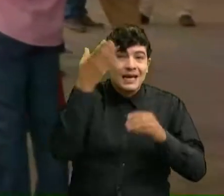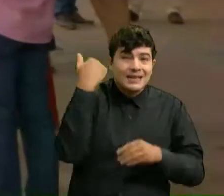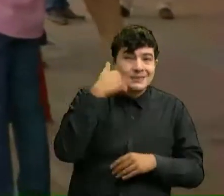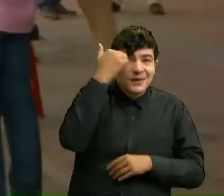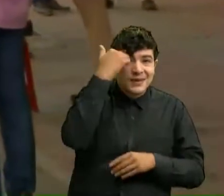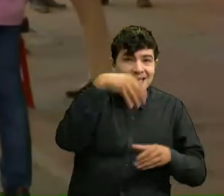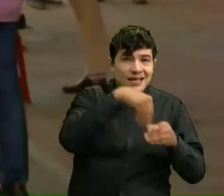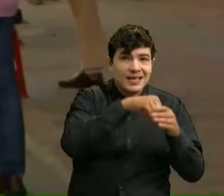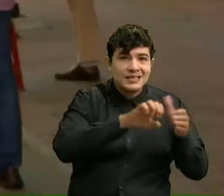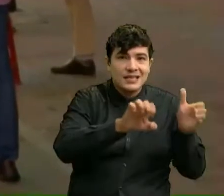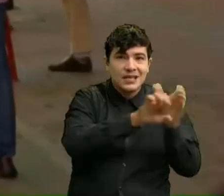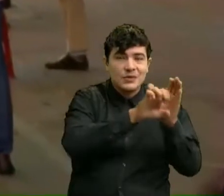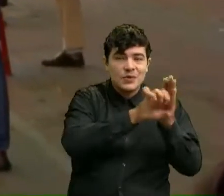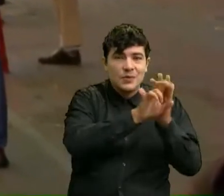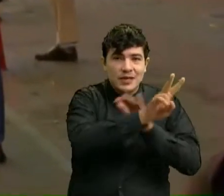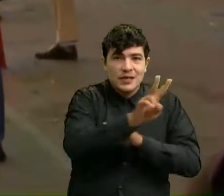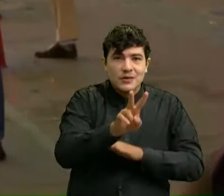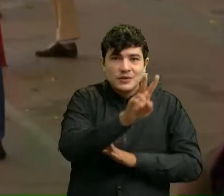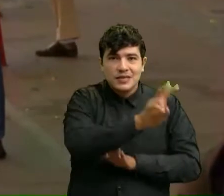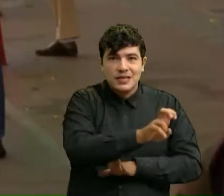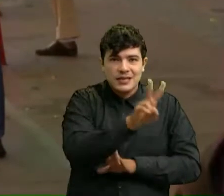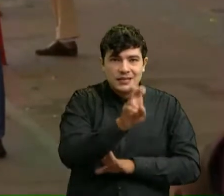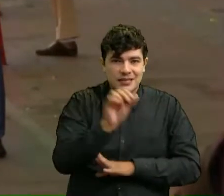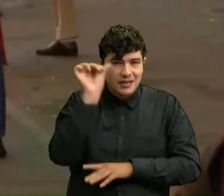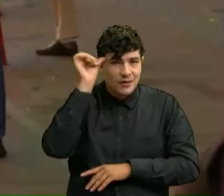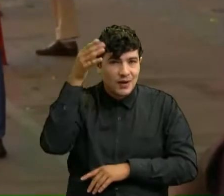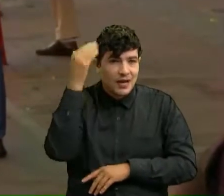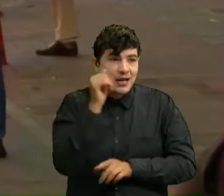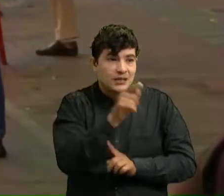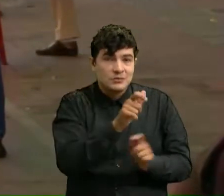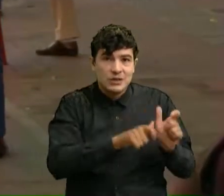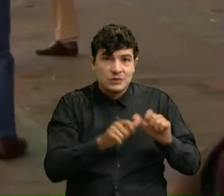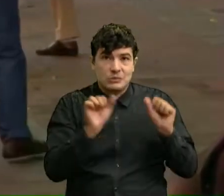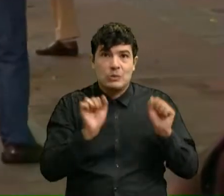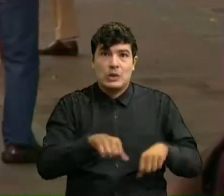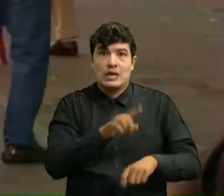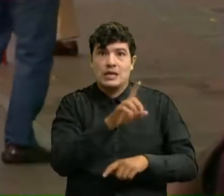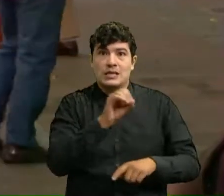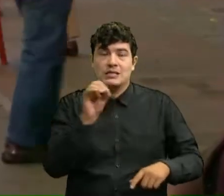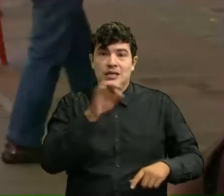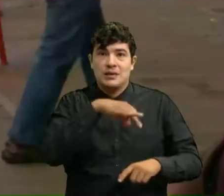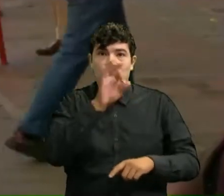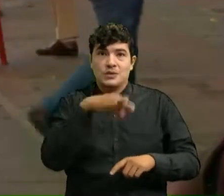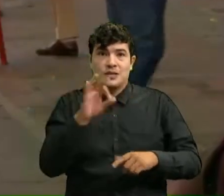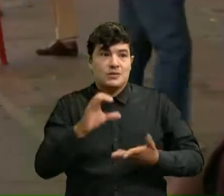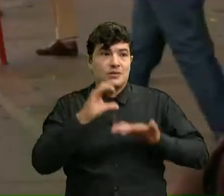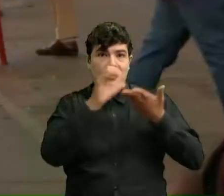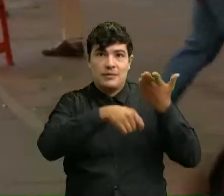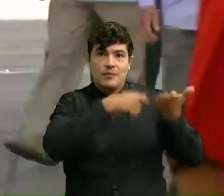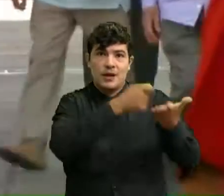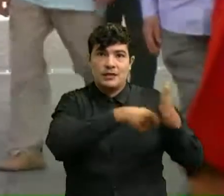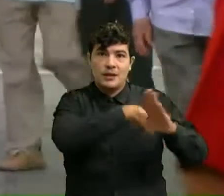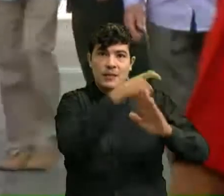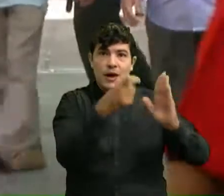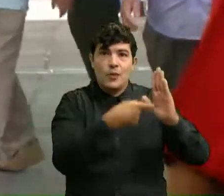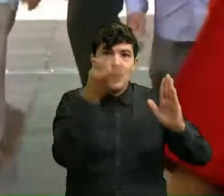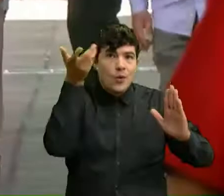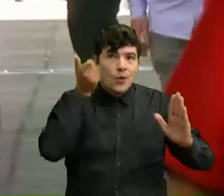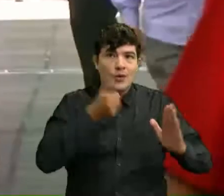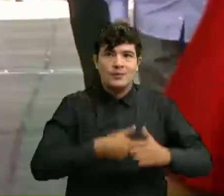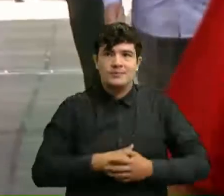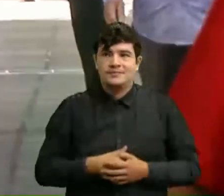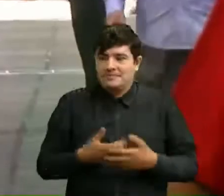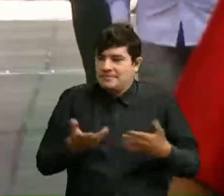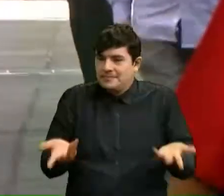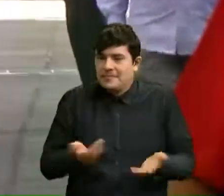Estatuto 2277. Recordemos que ellos podían lograr hasta un 100% de pensión. Entonces,